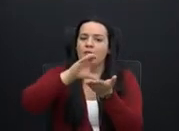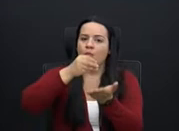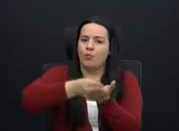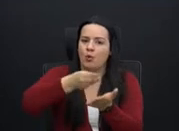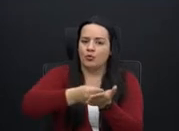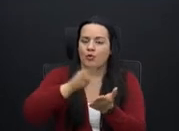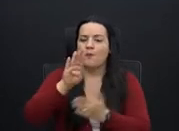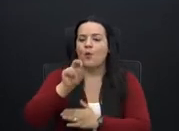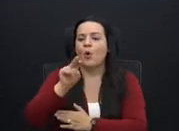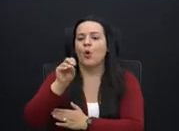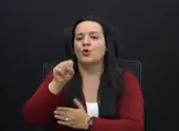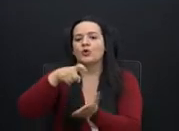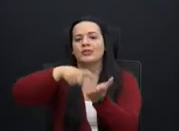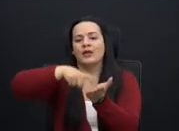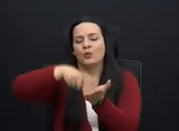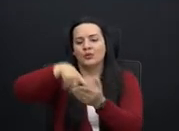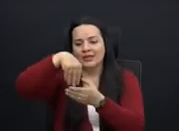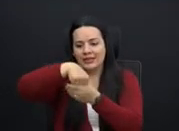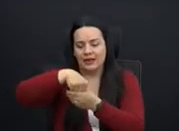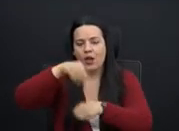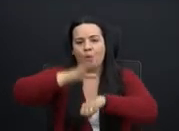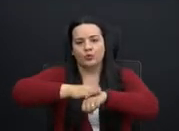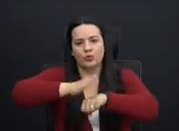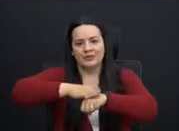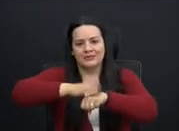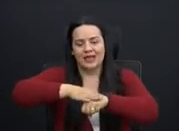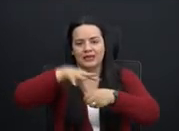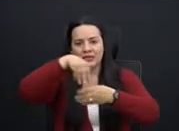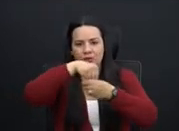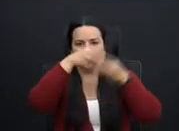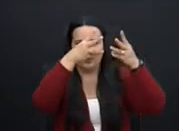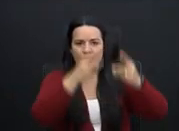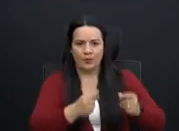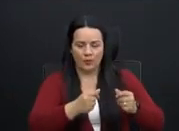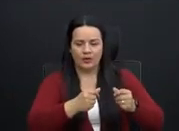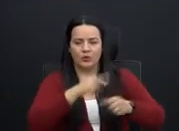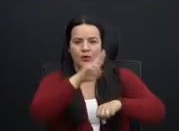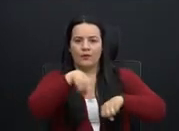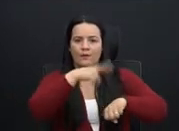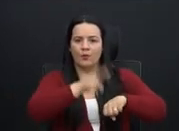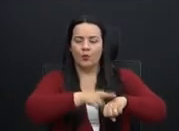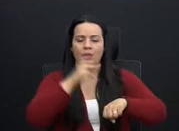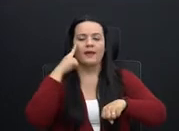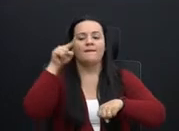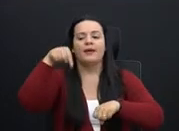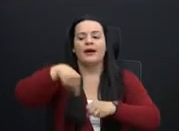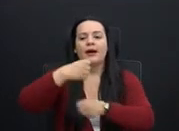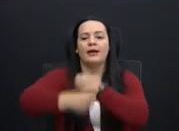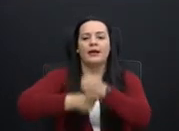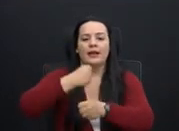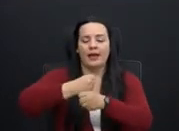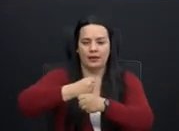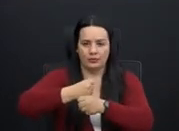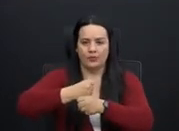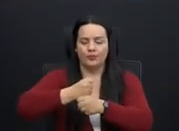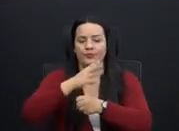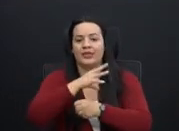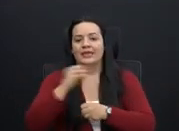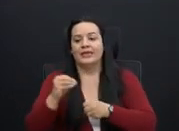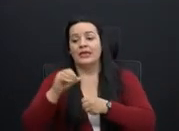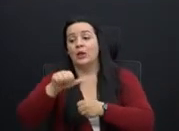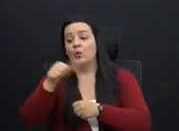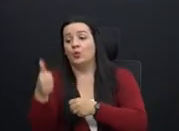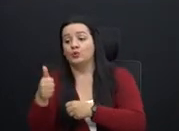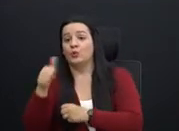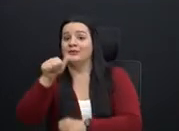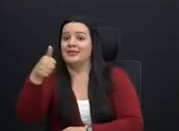deuda interna autorizados en el presupuesto de la República para el año correspondiente. El restante 10% de